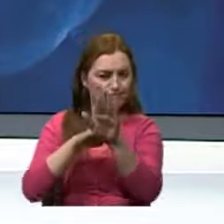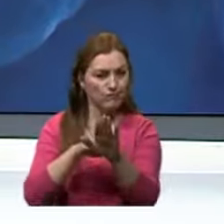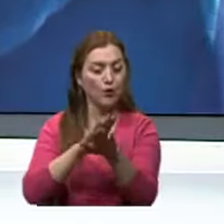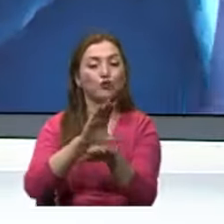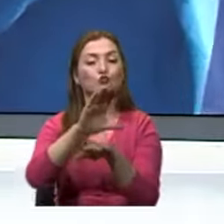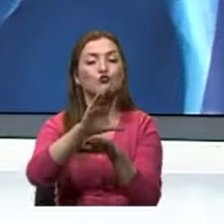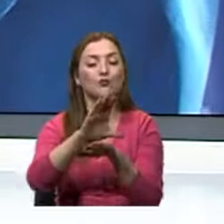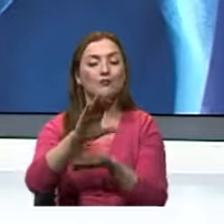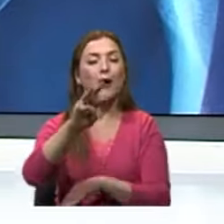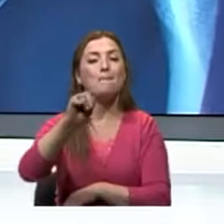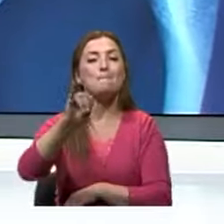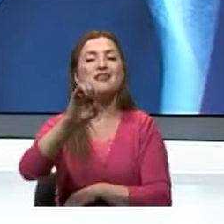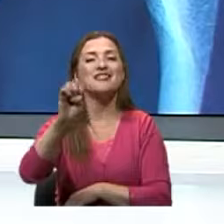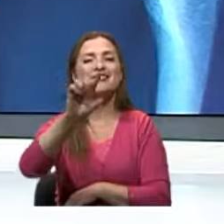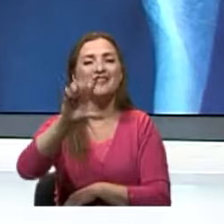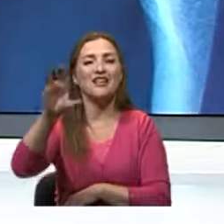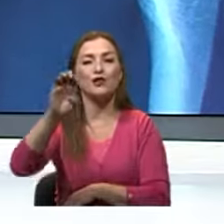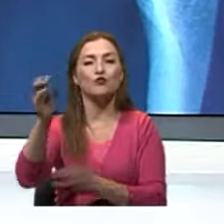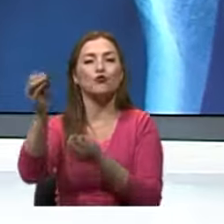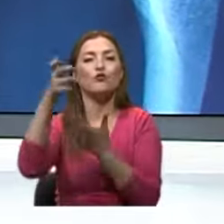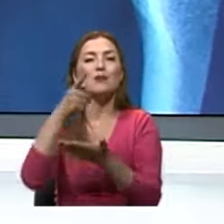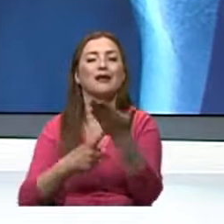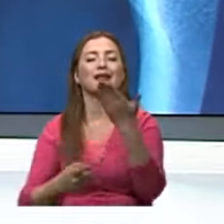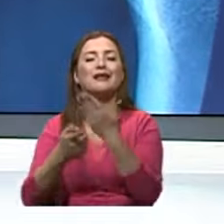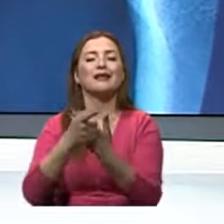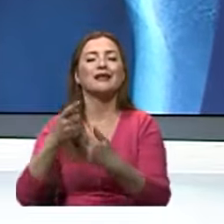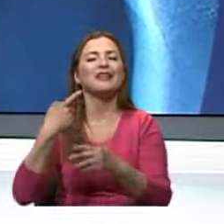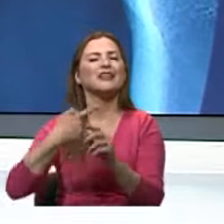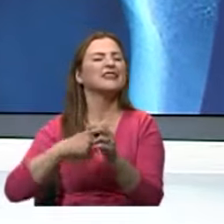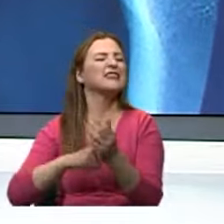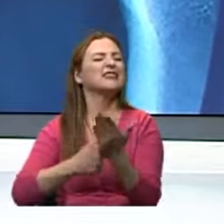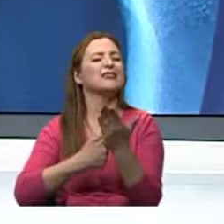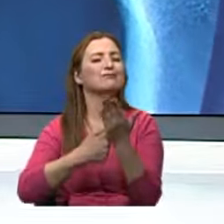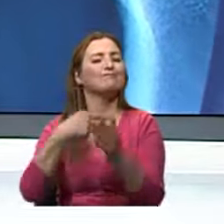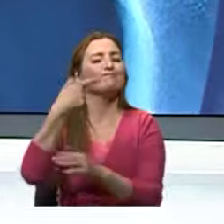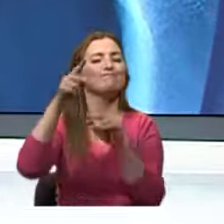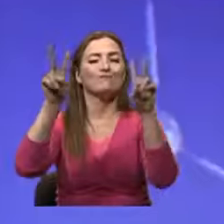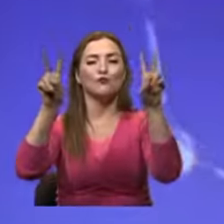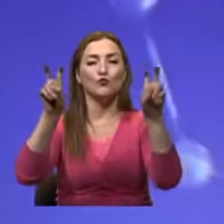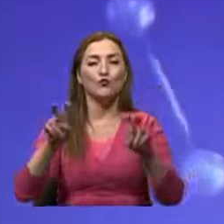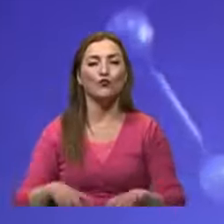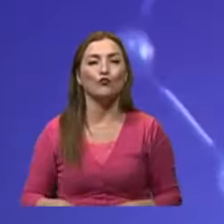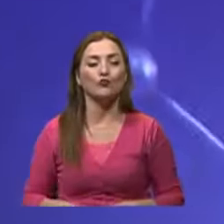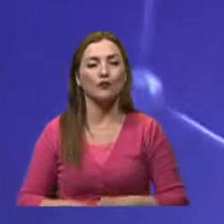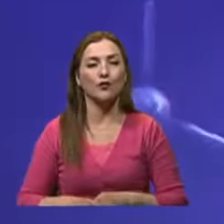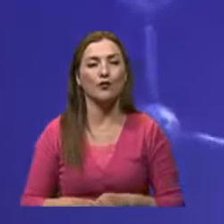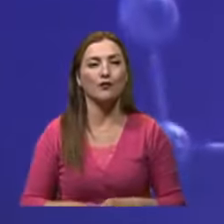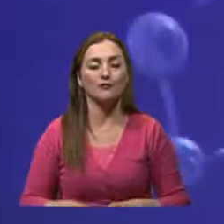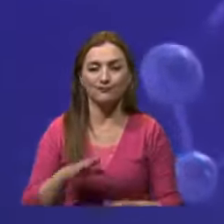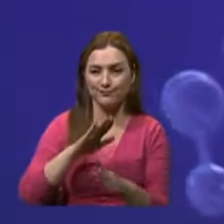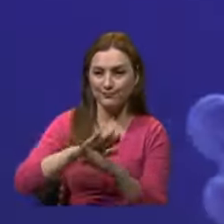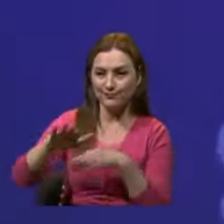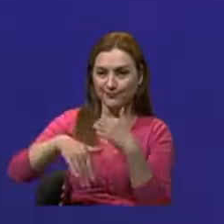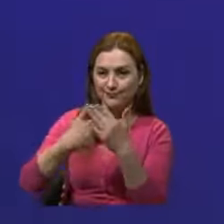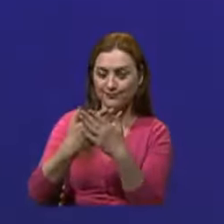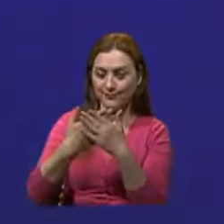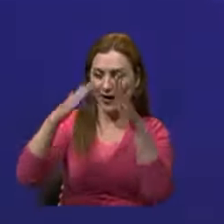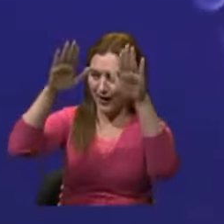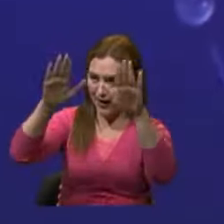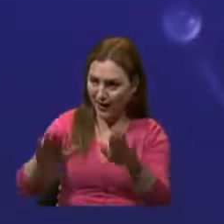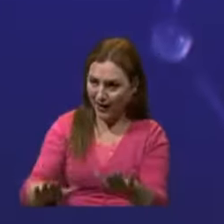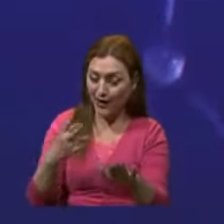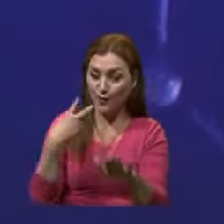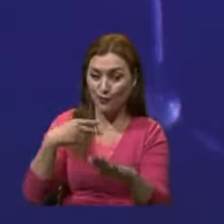Ahora pasamos con Michelle para que nos informe qué es lo que abordaremos en el siguiente bloque. Michelle. Invitamos a que se queden conectados